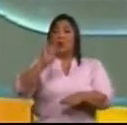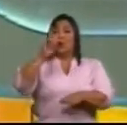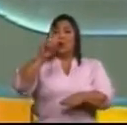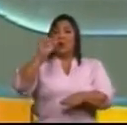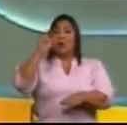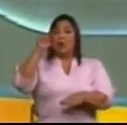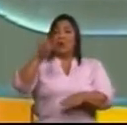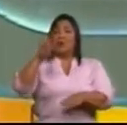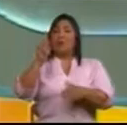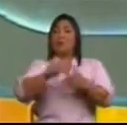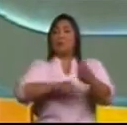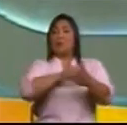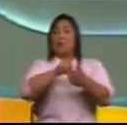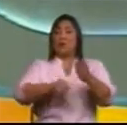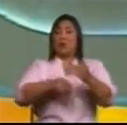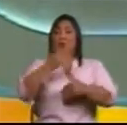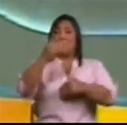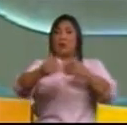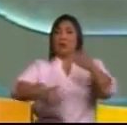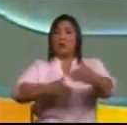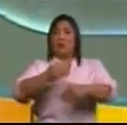Espinel por la nulidad del proceso.